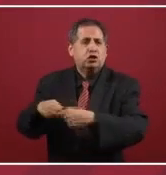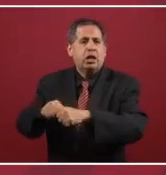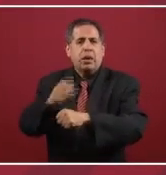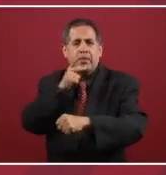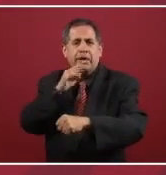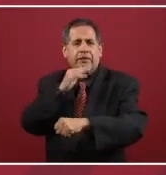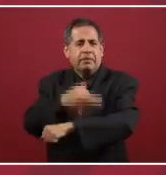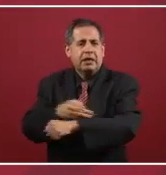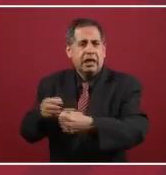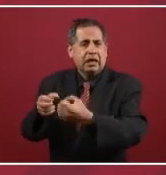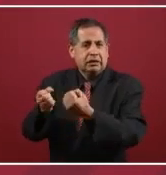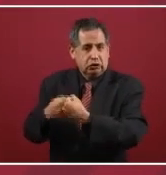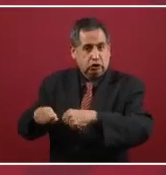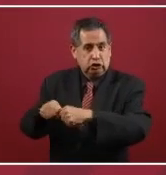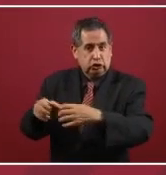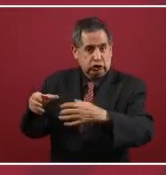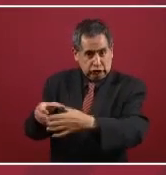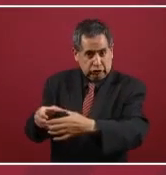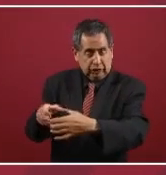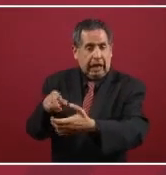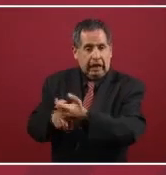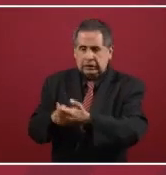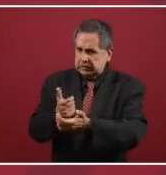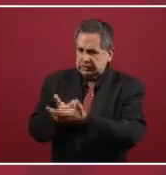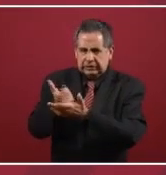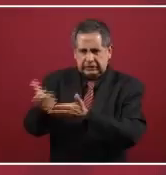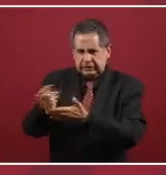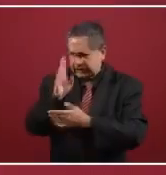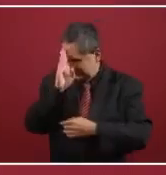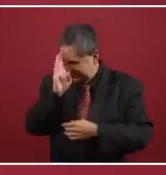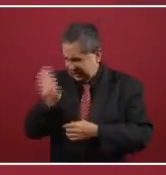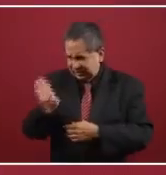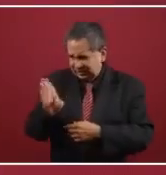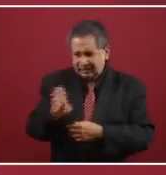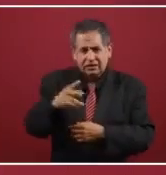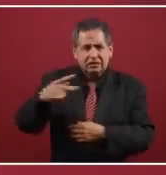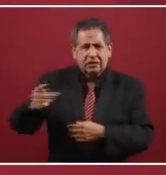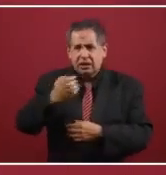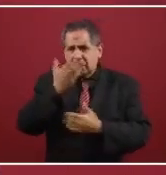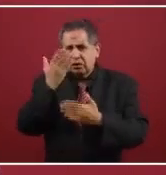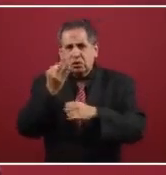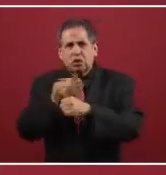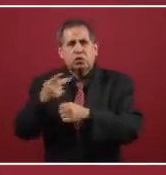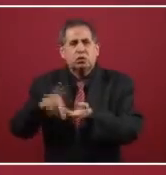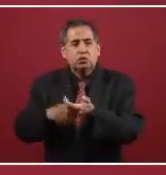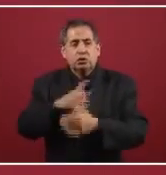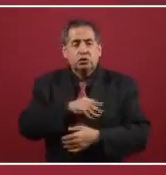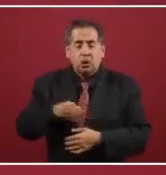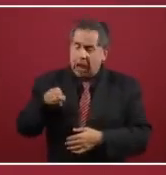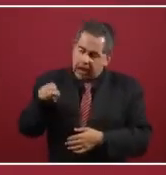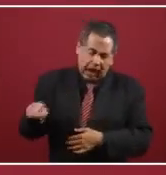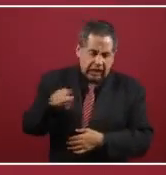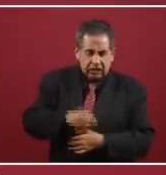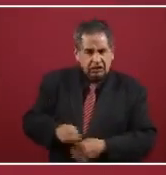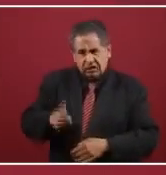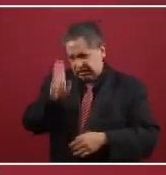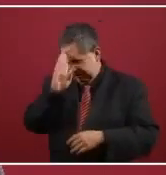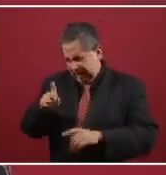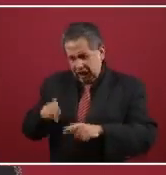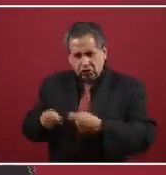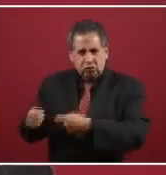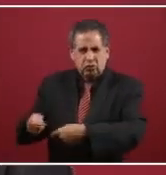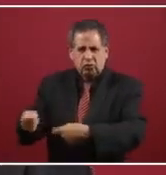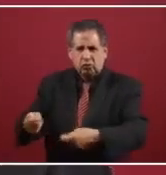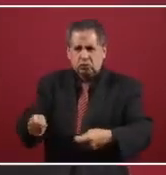de padres de familia, donde estudian sus hijos, ellos van a manejar los fondos para que